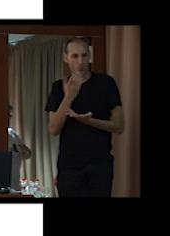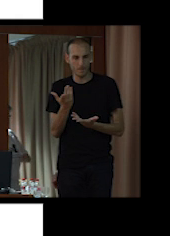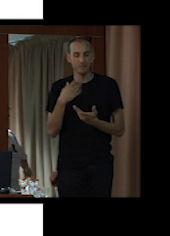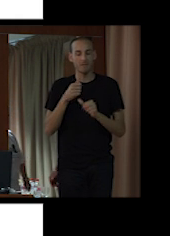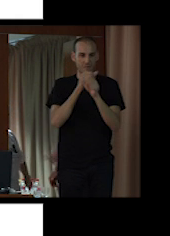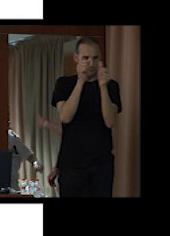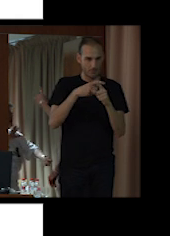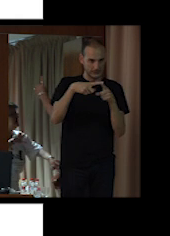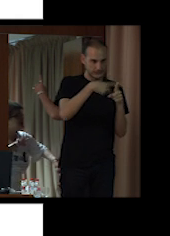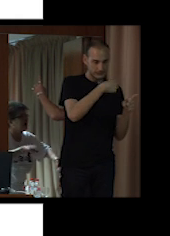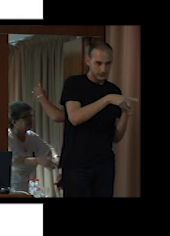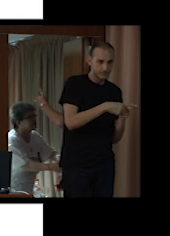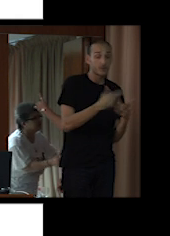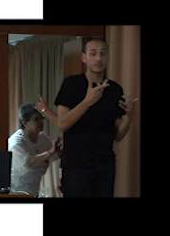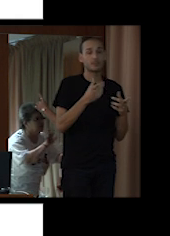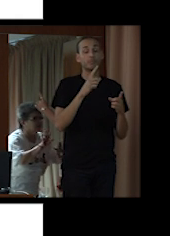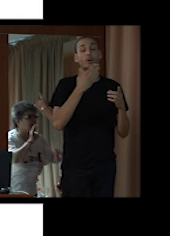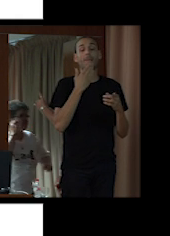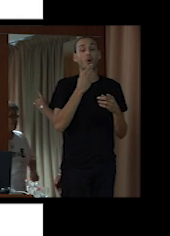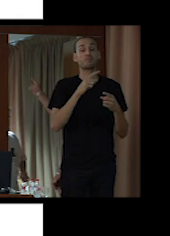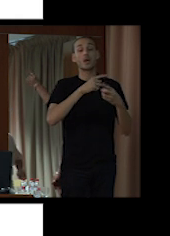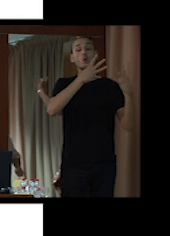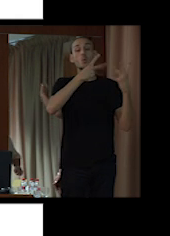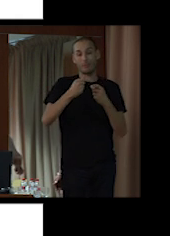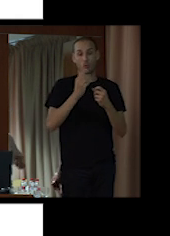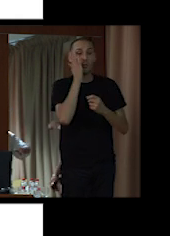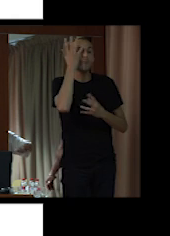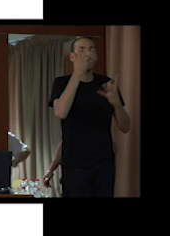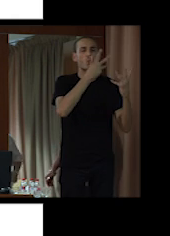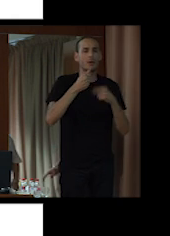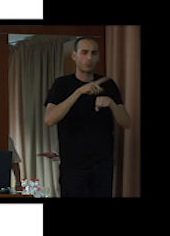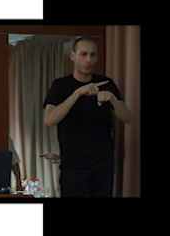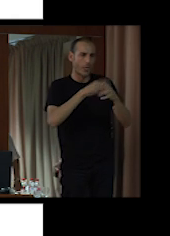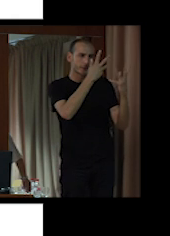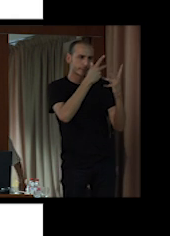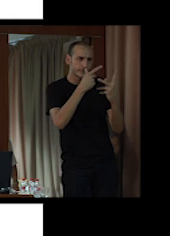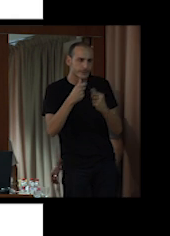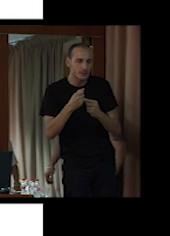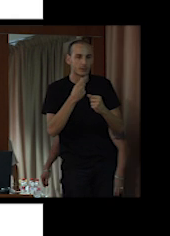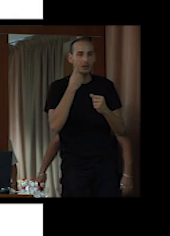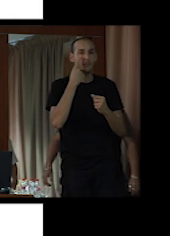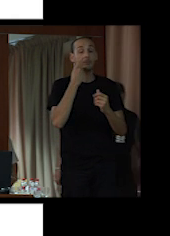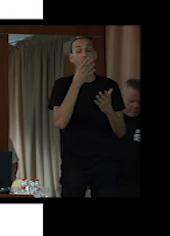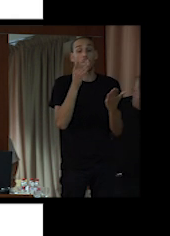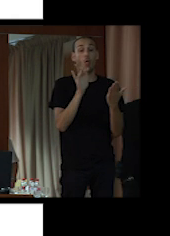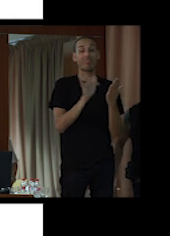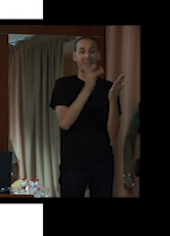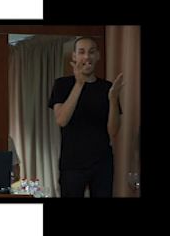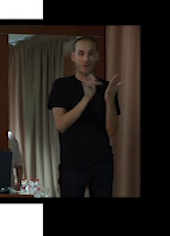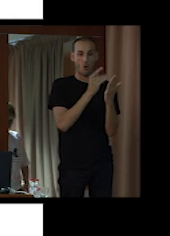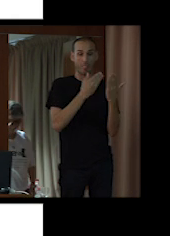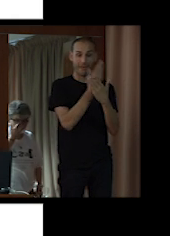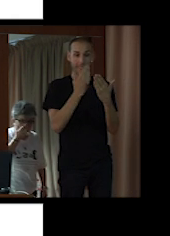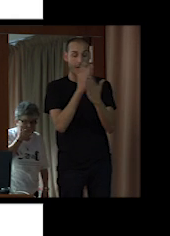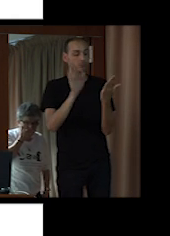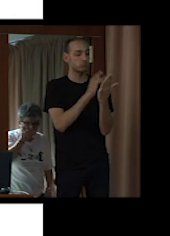vista cuantitativo, es decir, ¿cuánto dormimos? Pues ahí podemos utilizar, por ejemplo, los diarios de sueño. Los diarios de sueño no deja de ser un folio donde el paciente nos